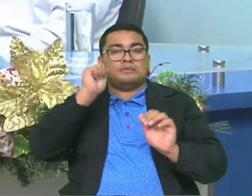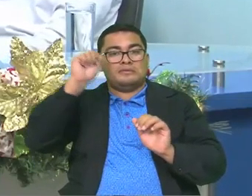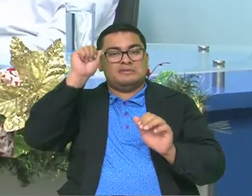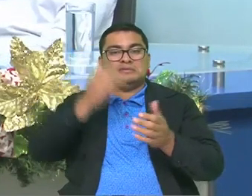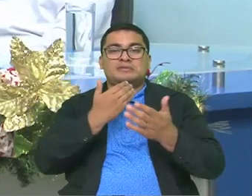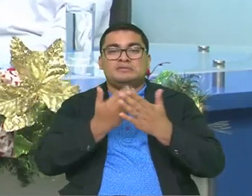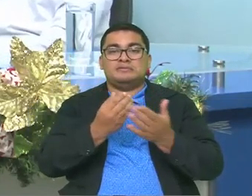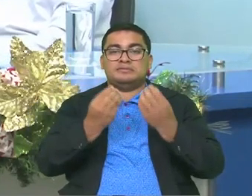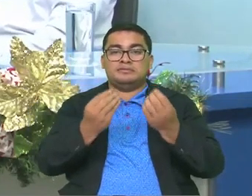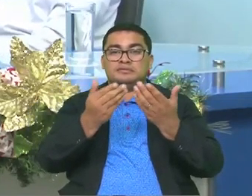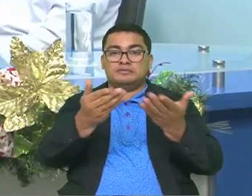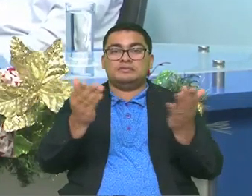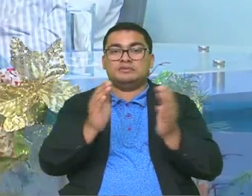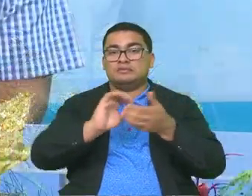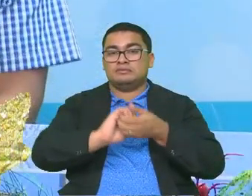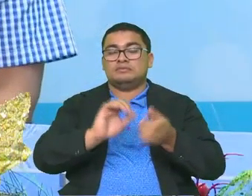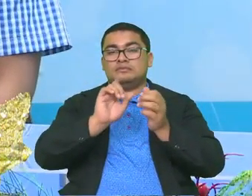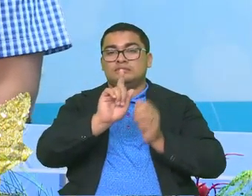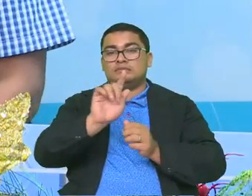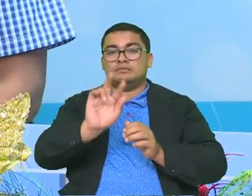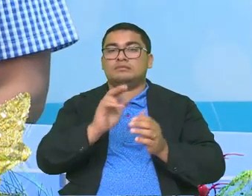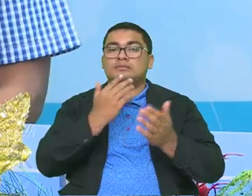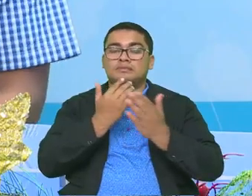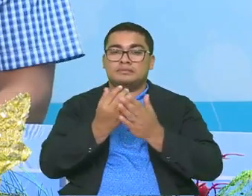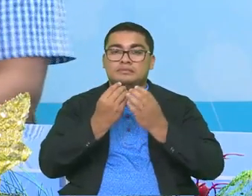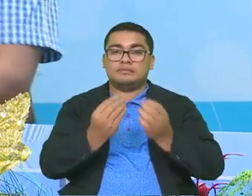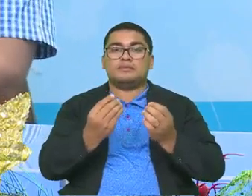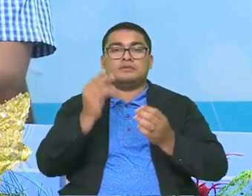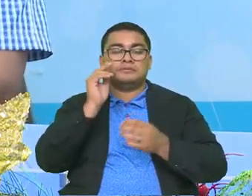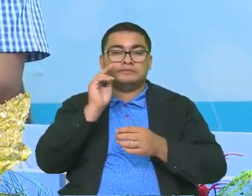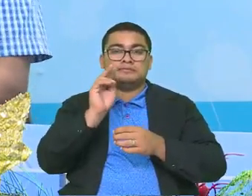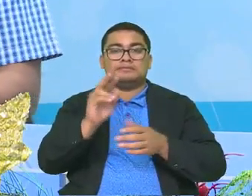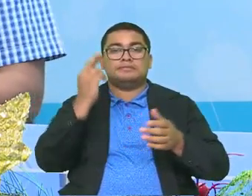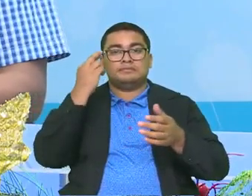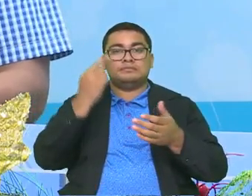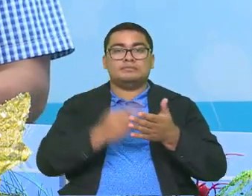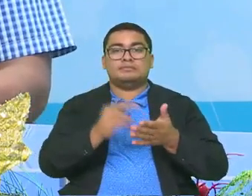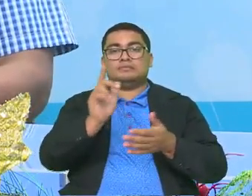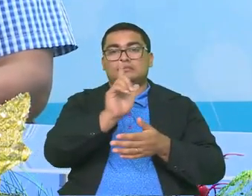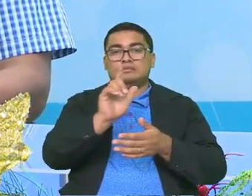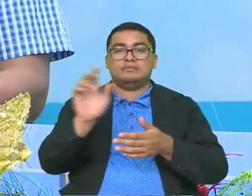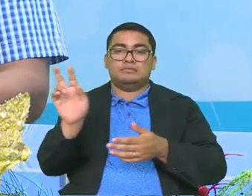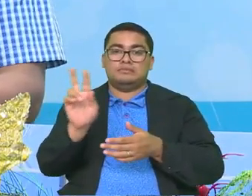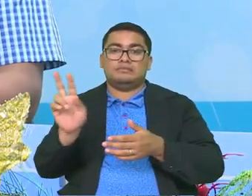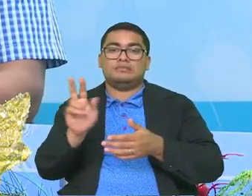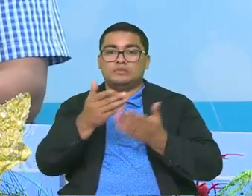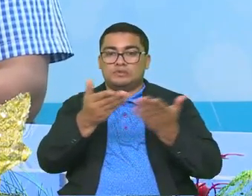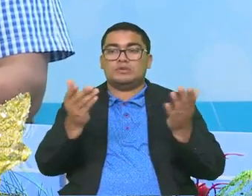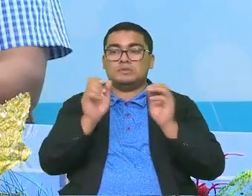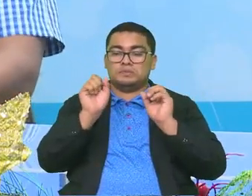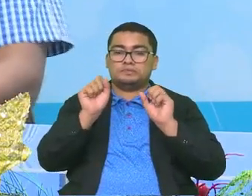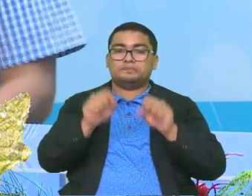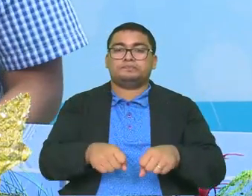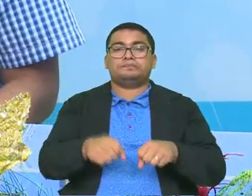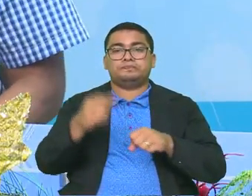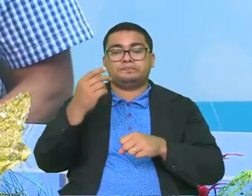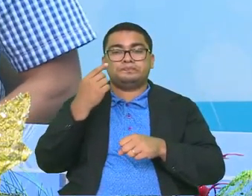por su valioso tiempo y su valioso conocimiento sobre esta enfermedad. O este proceso, esta enfermedad que